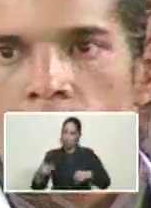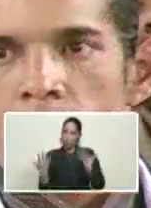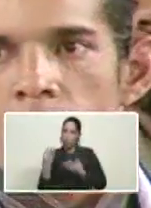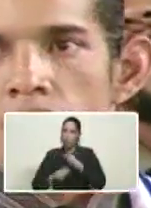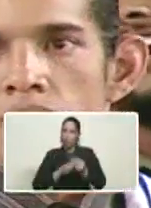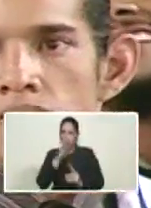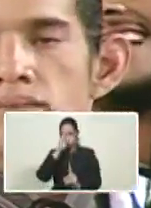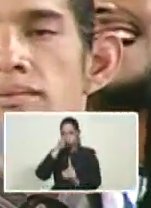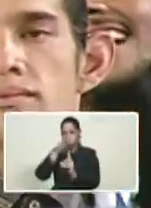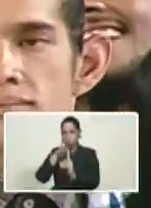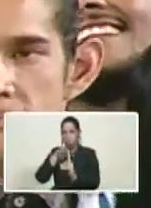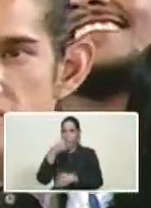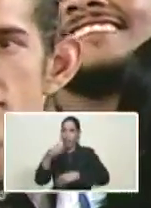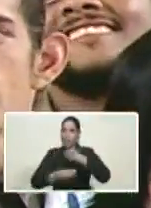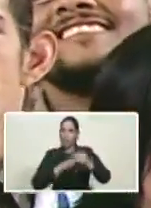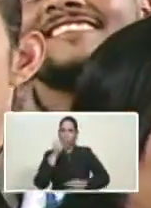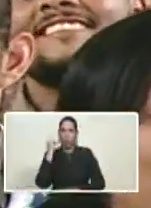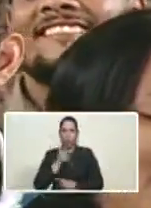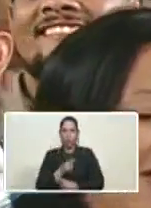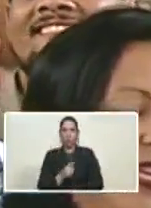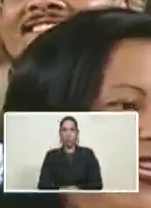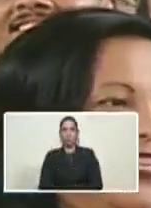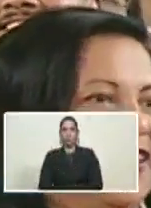allá tenemos que ir todos.